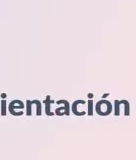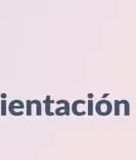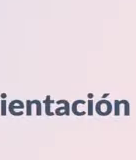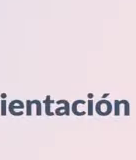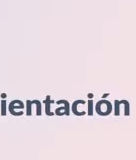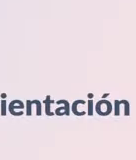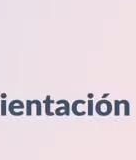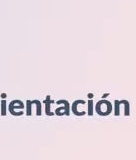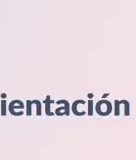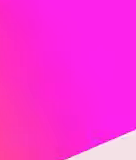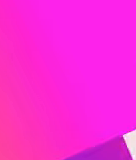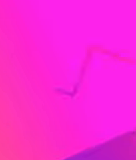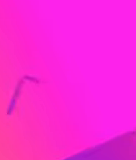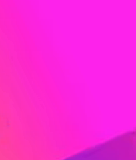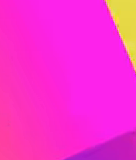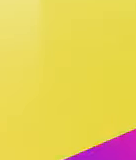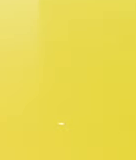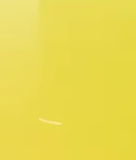desorientación,